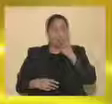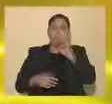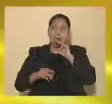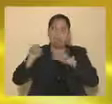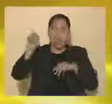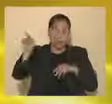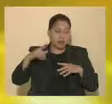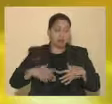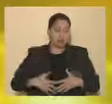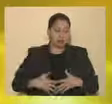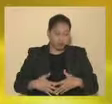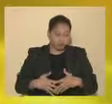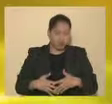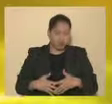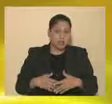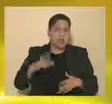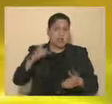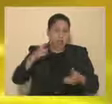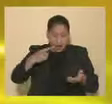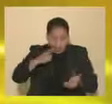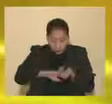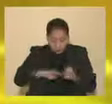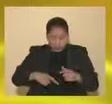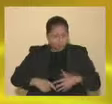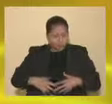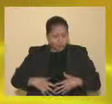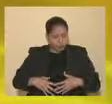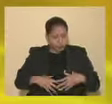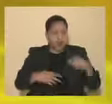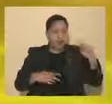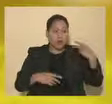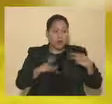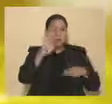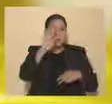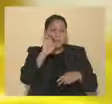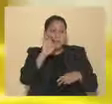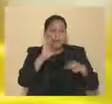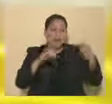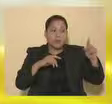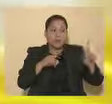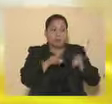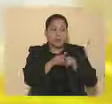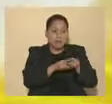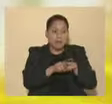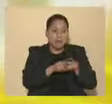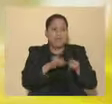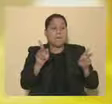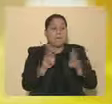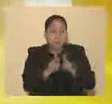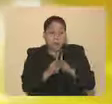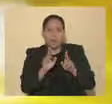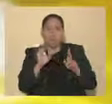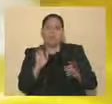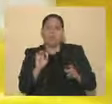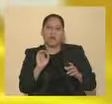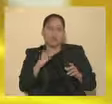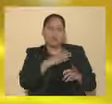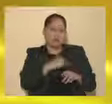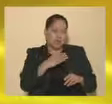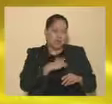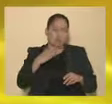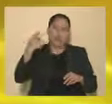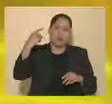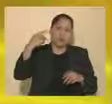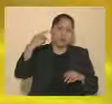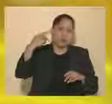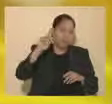está embarazada, que lo que hay dentro de esa panza es un bebé, es su hermanito, el primito, el hijito del